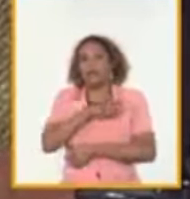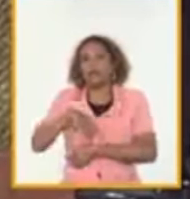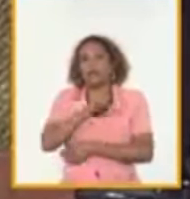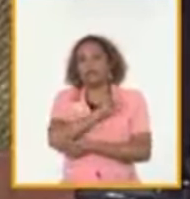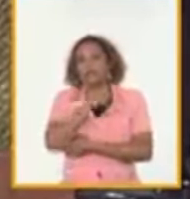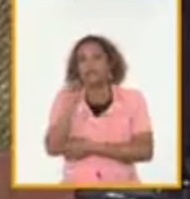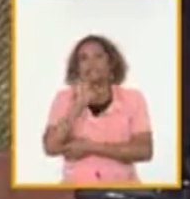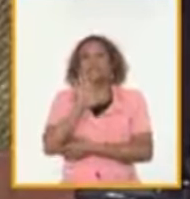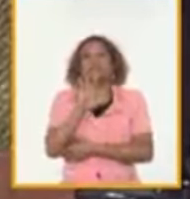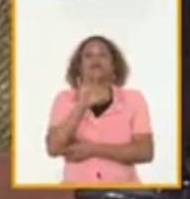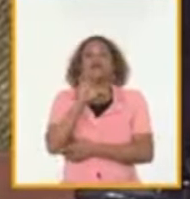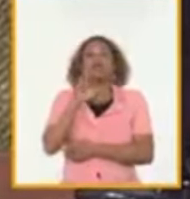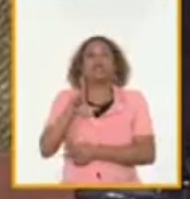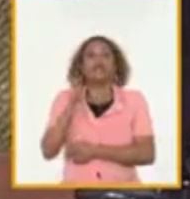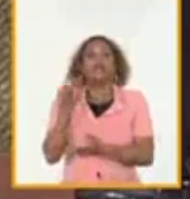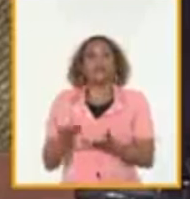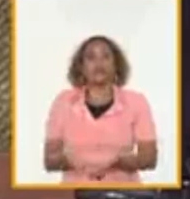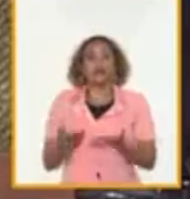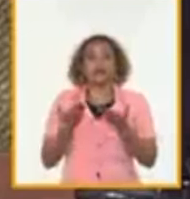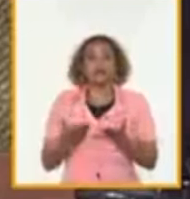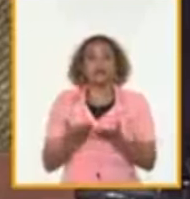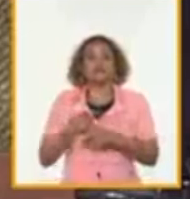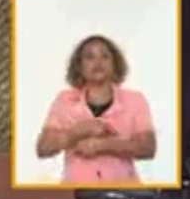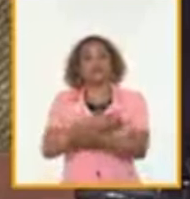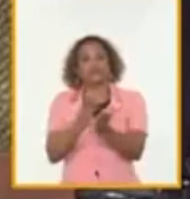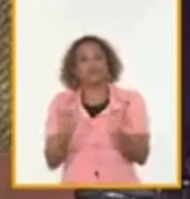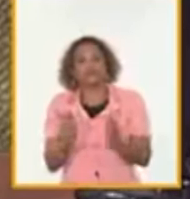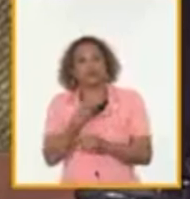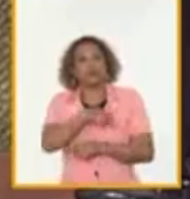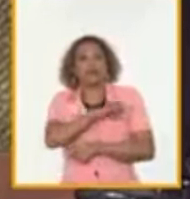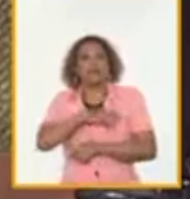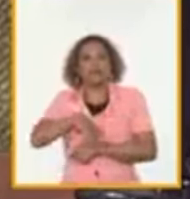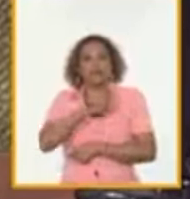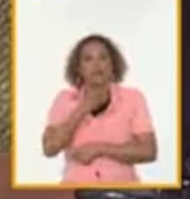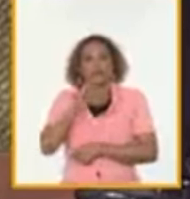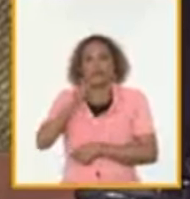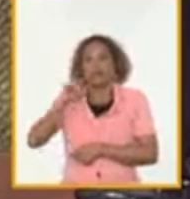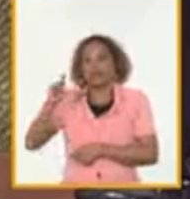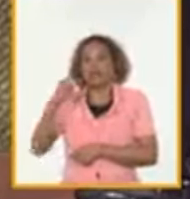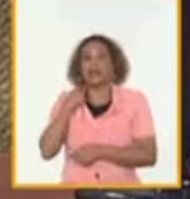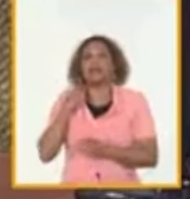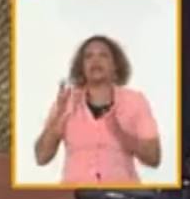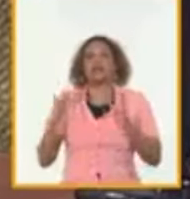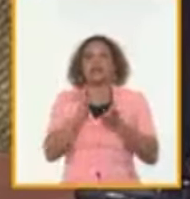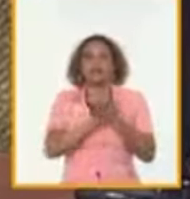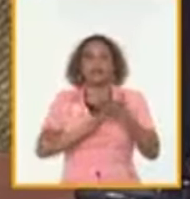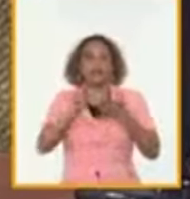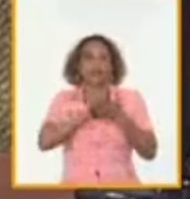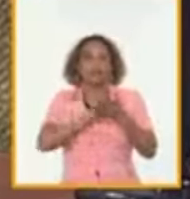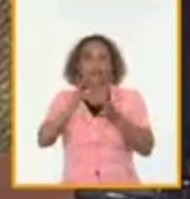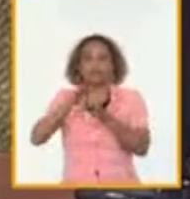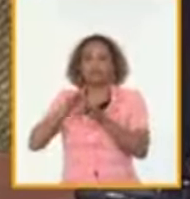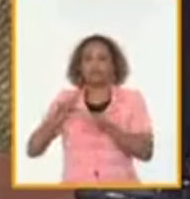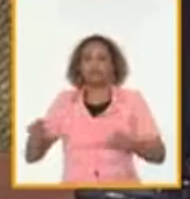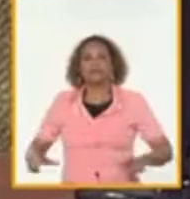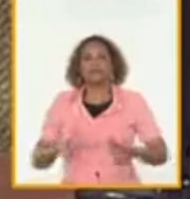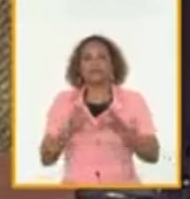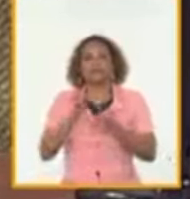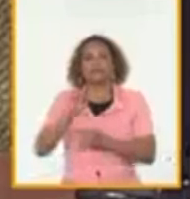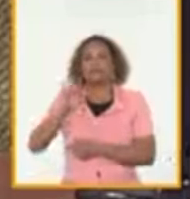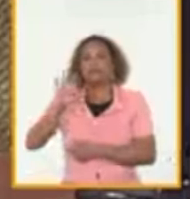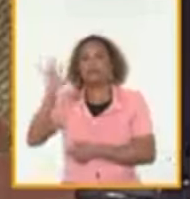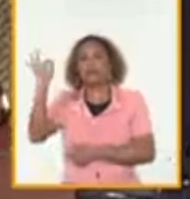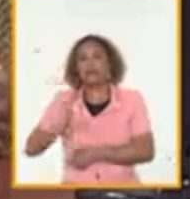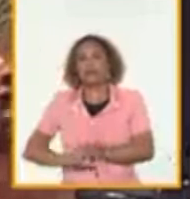5 libras de arroz a todos los consumidores de la provincia de Villa Clara este año el plan de siembra lo estamos cumpliendo al 65